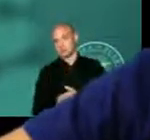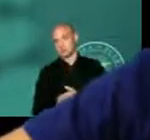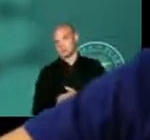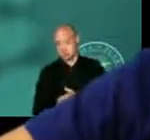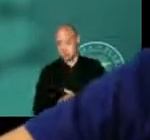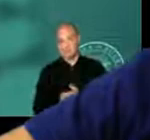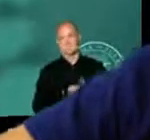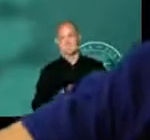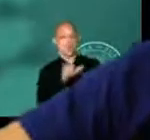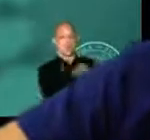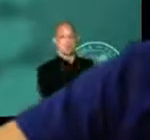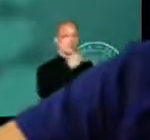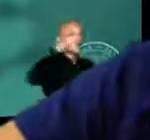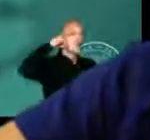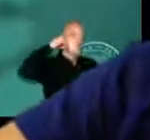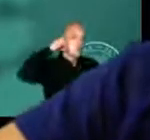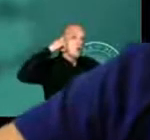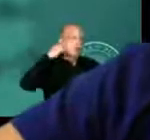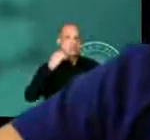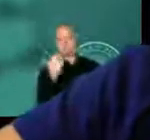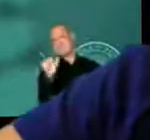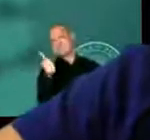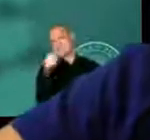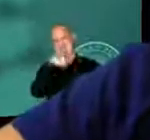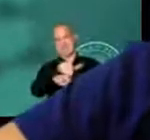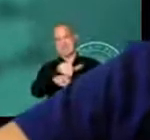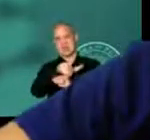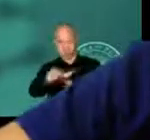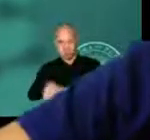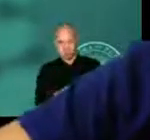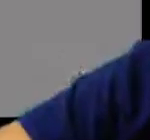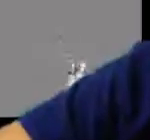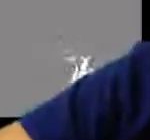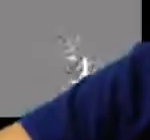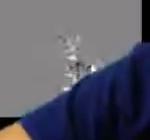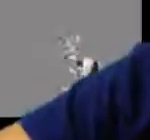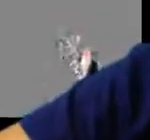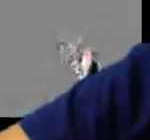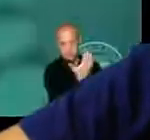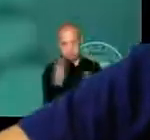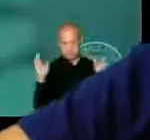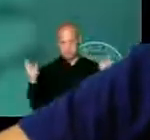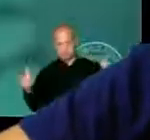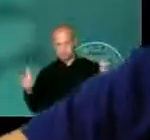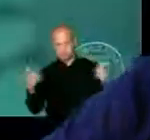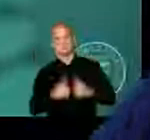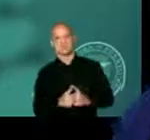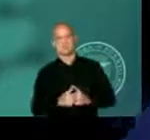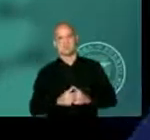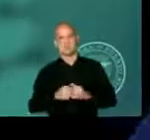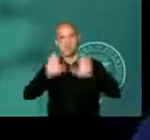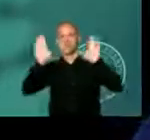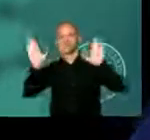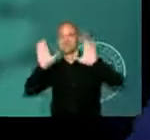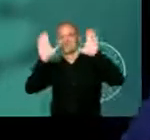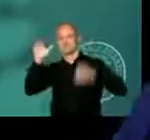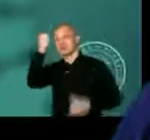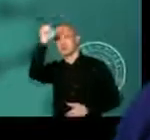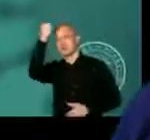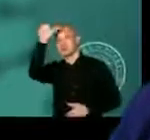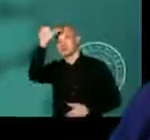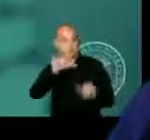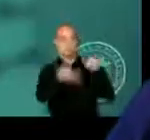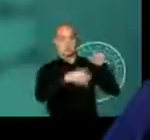para recoger los alimentos. Prohibida la aglomeración de personas en cualquier establecimiento